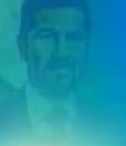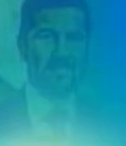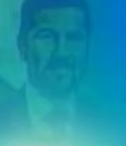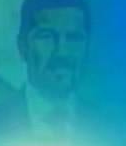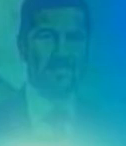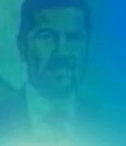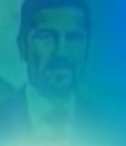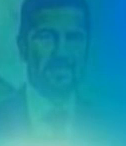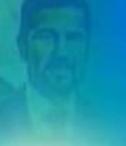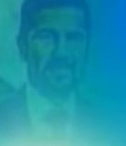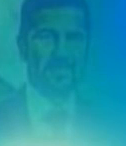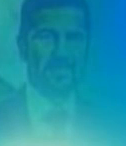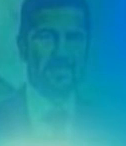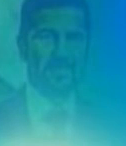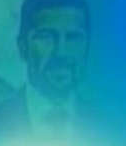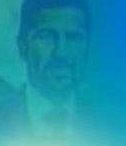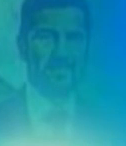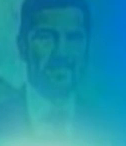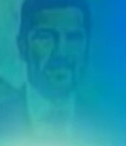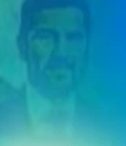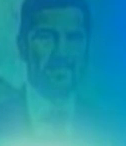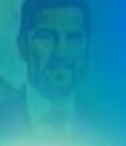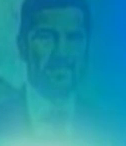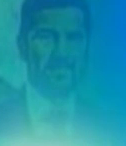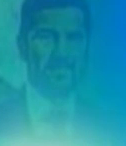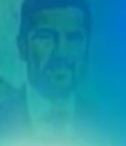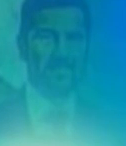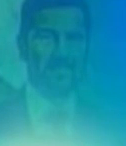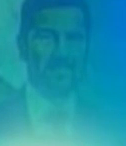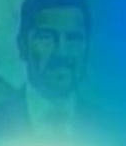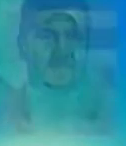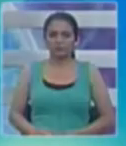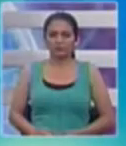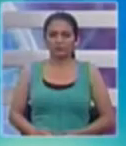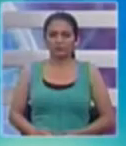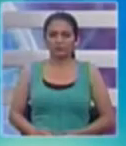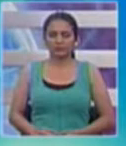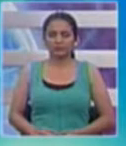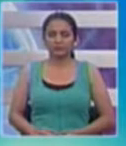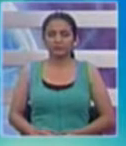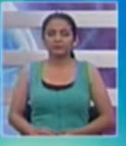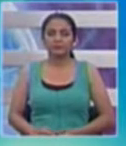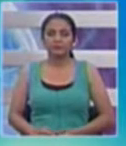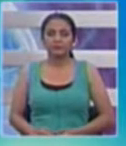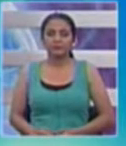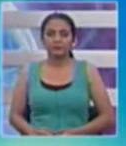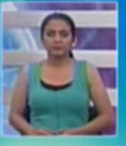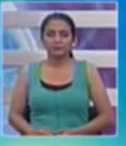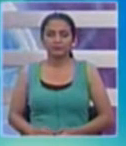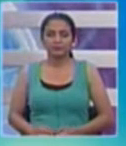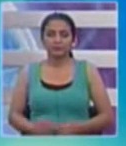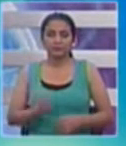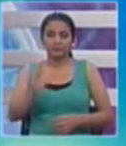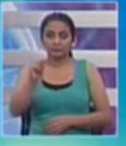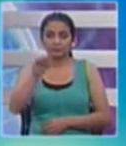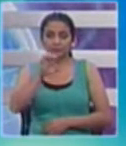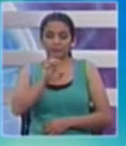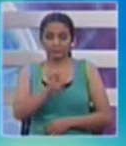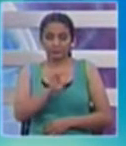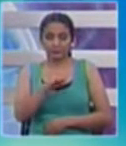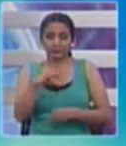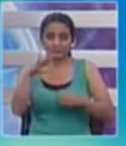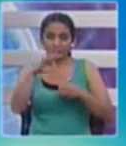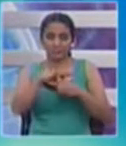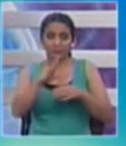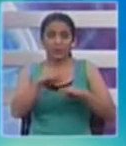deseamos en los exteriores del consejo nacional electoral continuó en las protestas exigiendo la programación proclamación de los datos